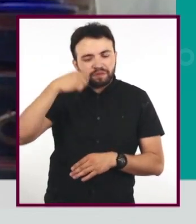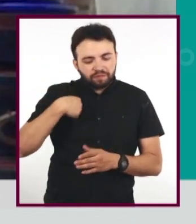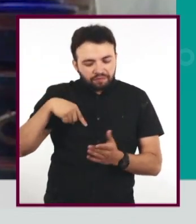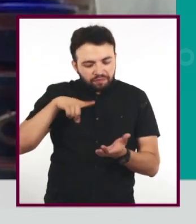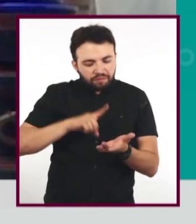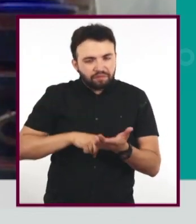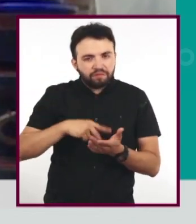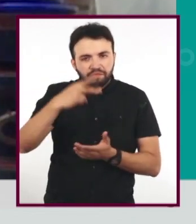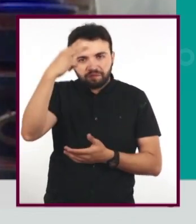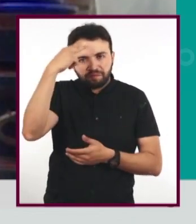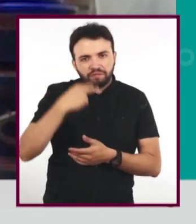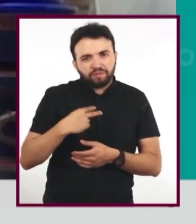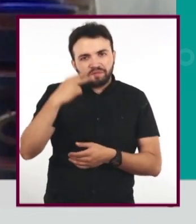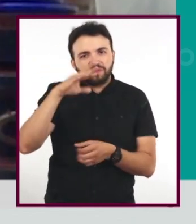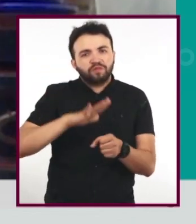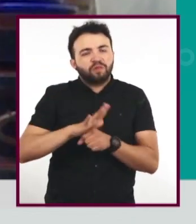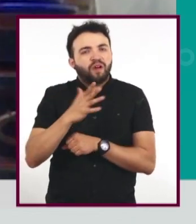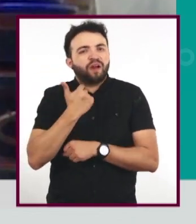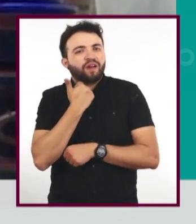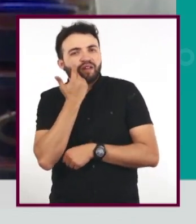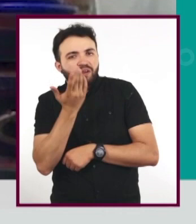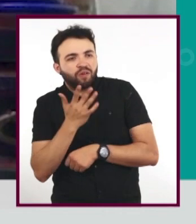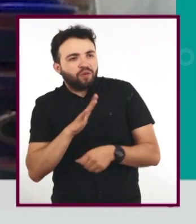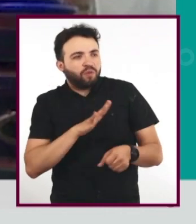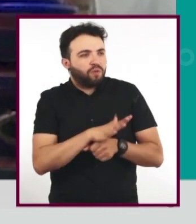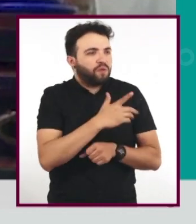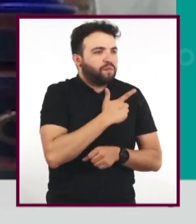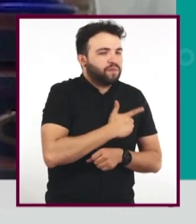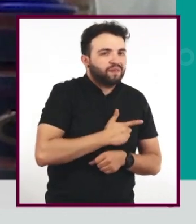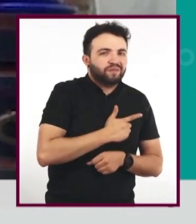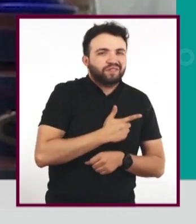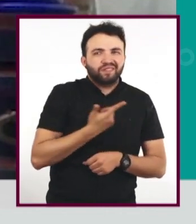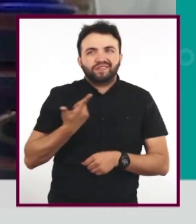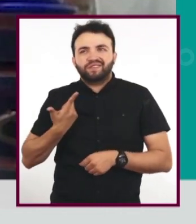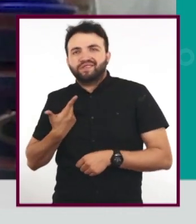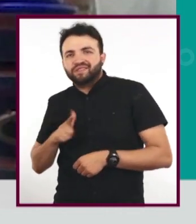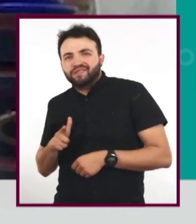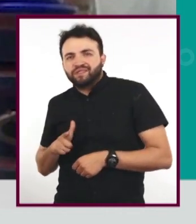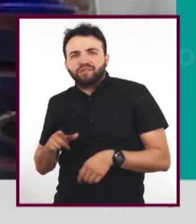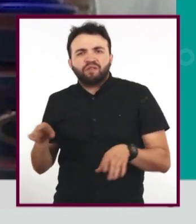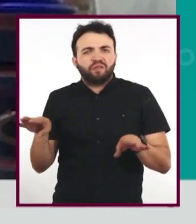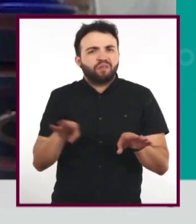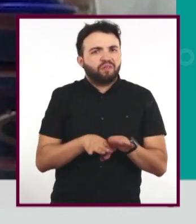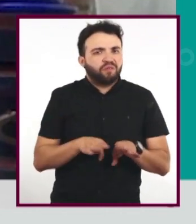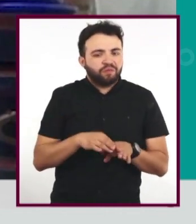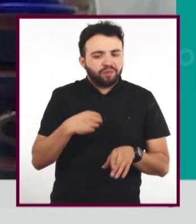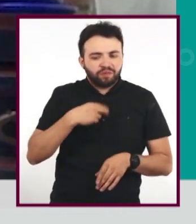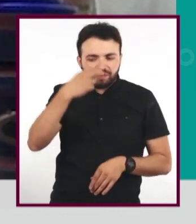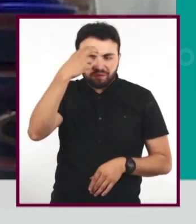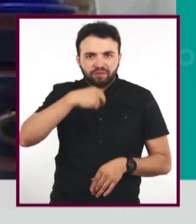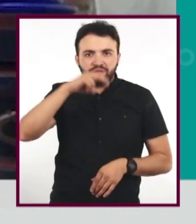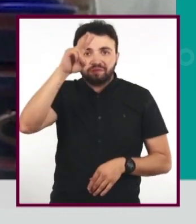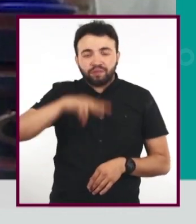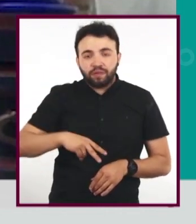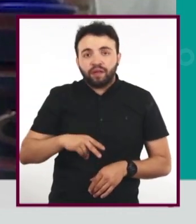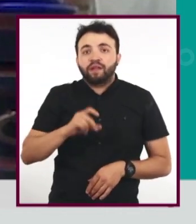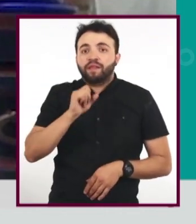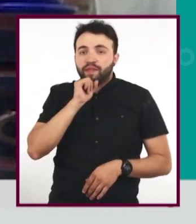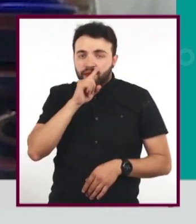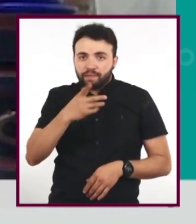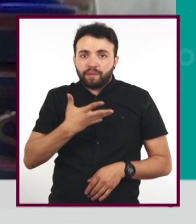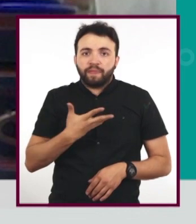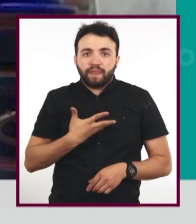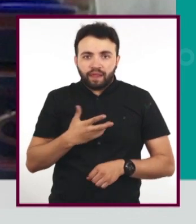quiero, qué me gusta, qué no me gusta, cómo soy, y también me parece que hemos ganado tiempo.